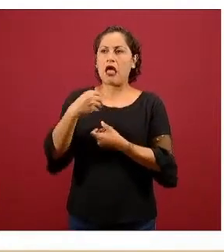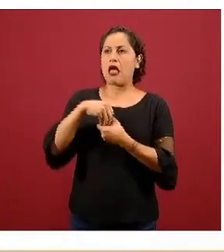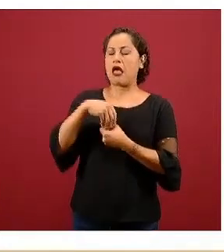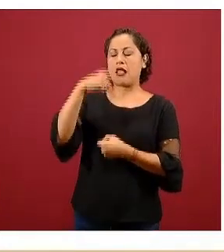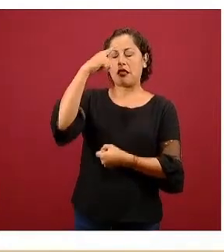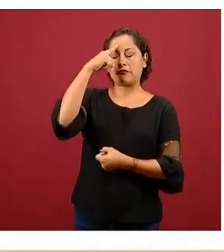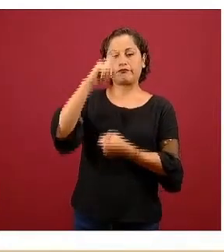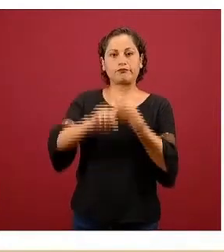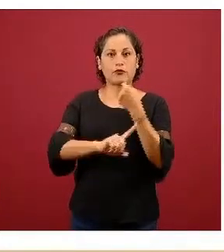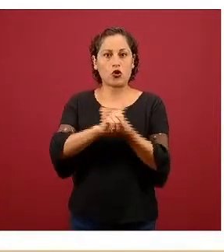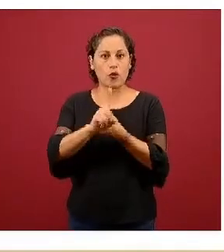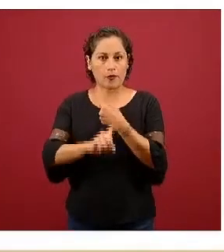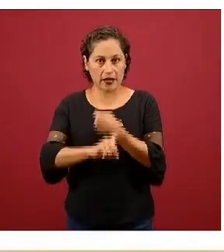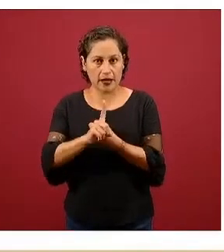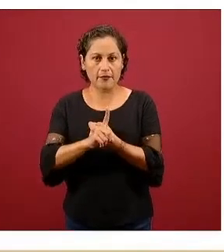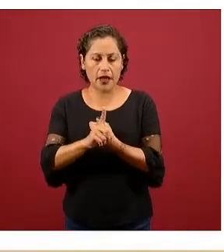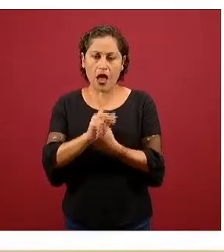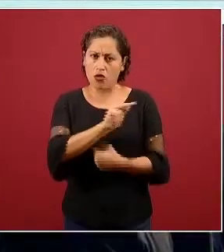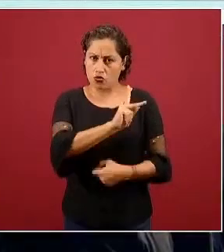la población en general.